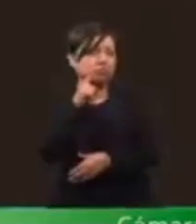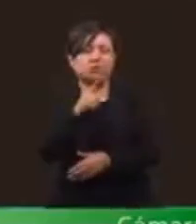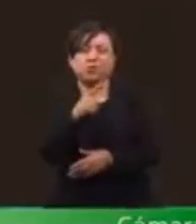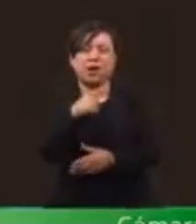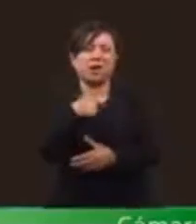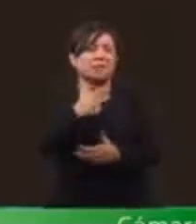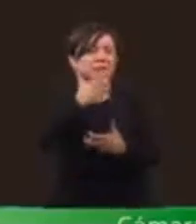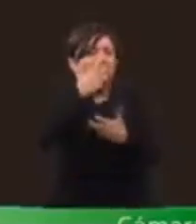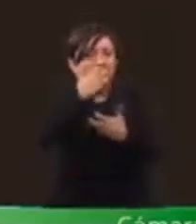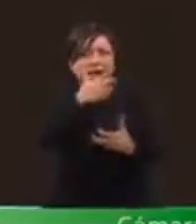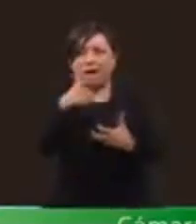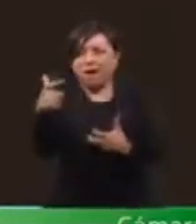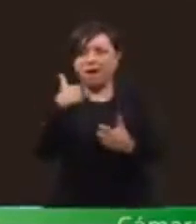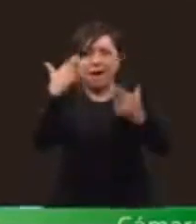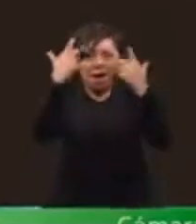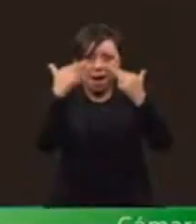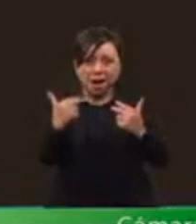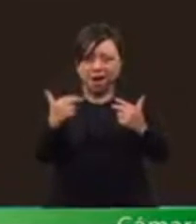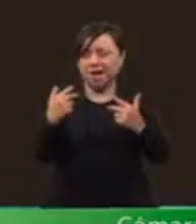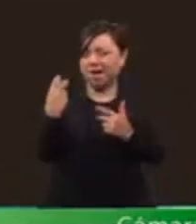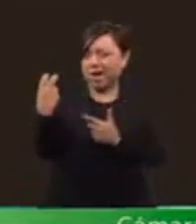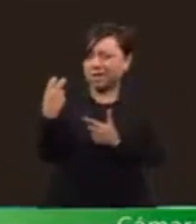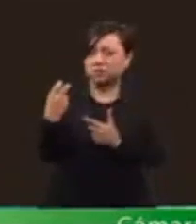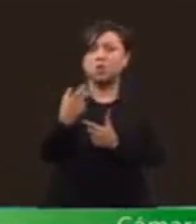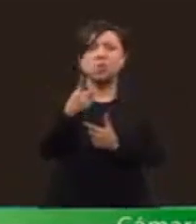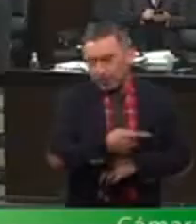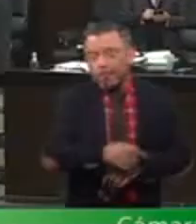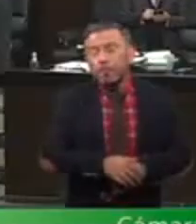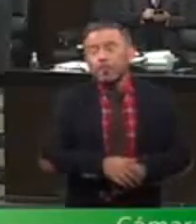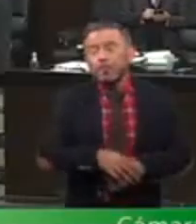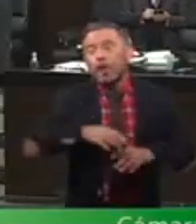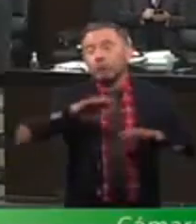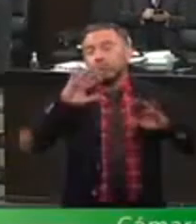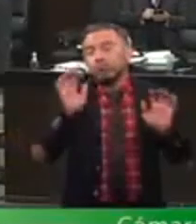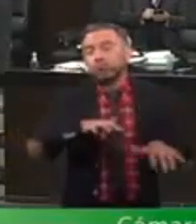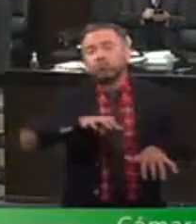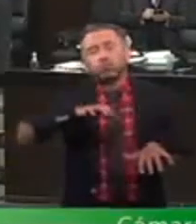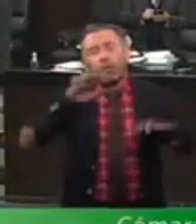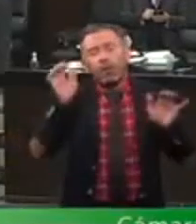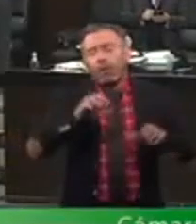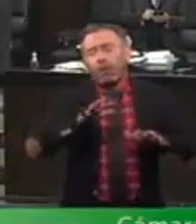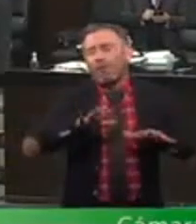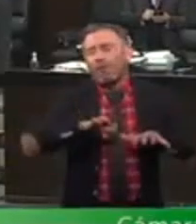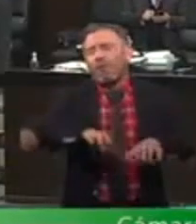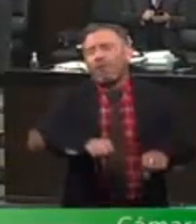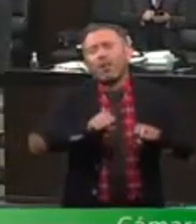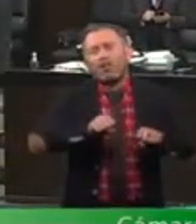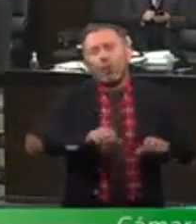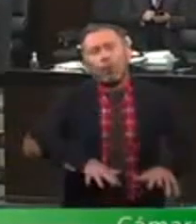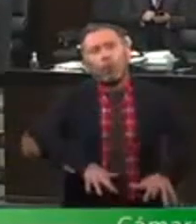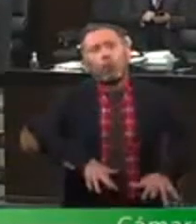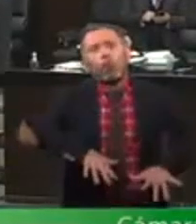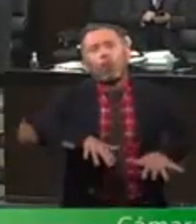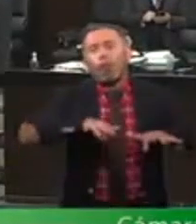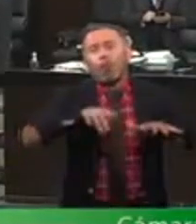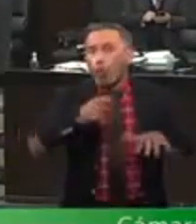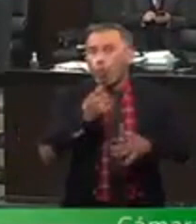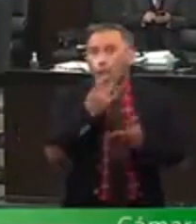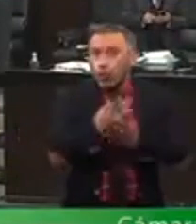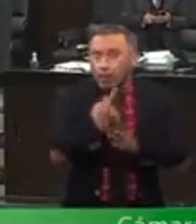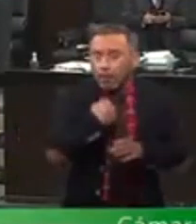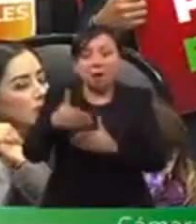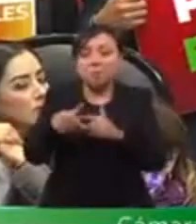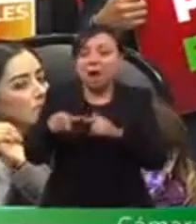7.088.250 millones de pesos, un aumento, según, del 8.6% respecto al presupuesto aprobado en 2021. La